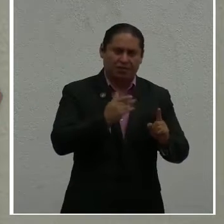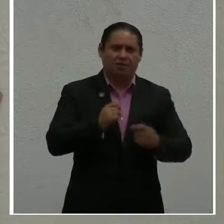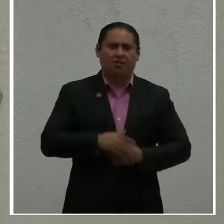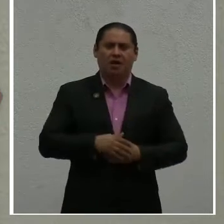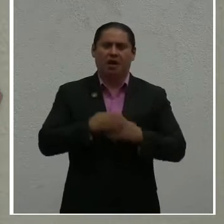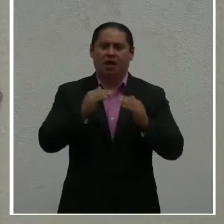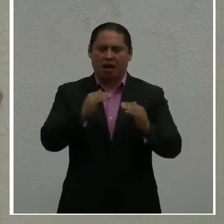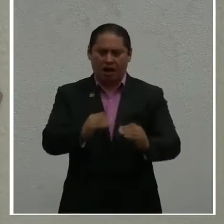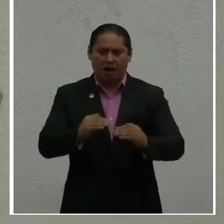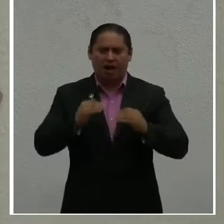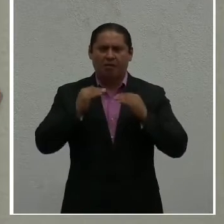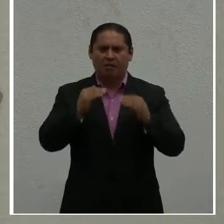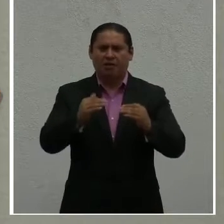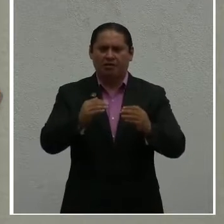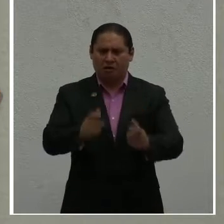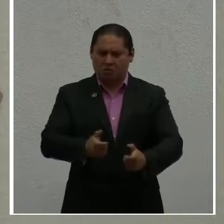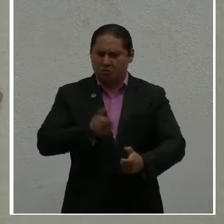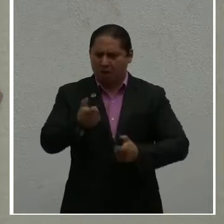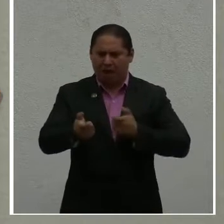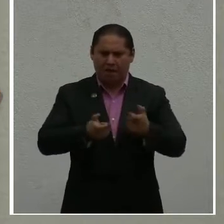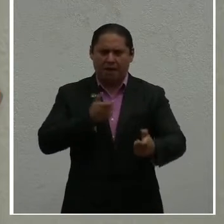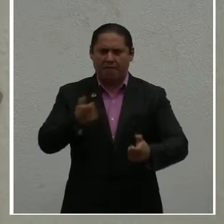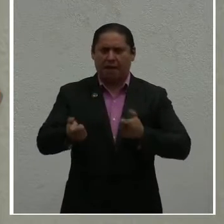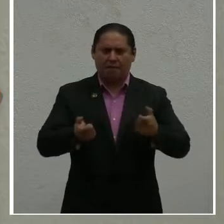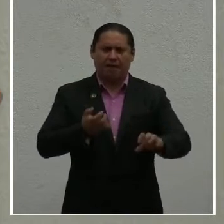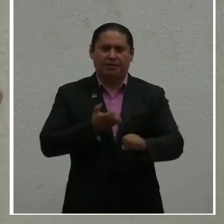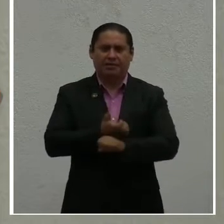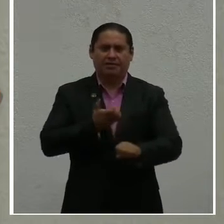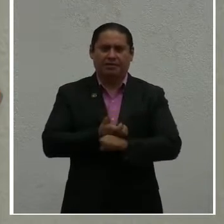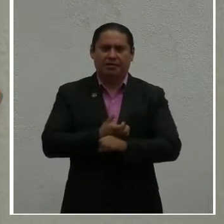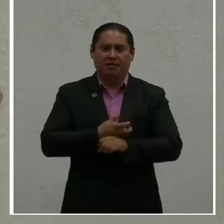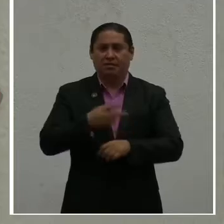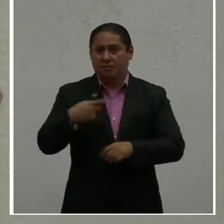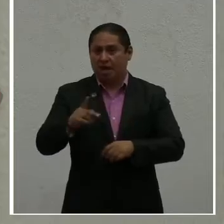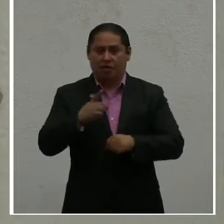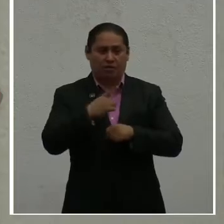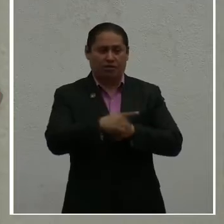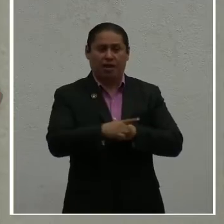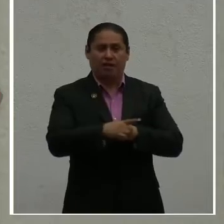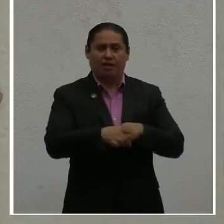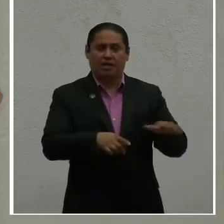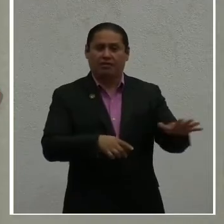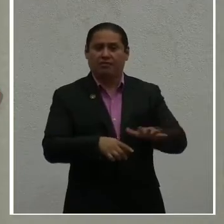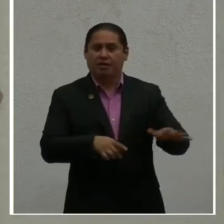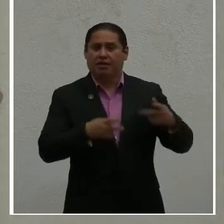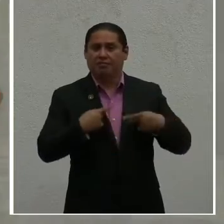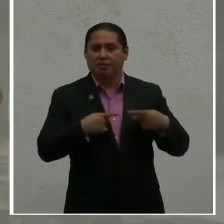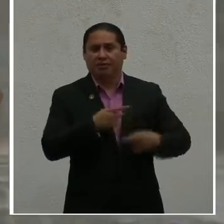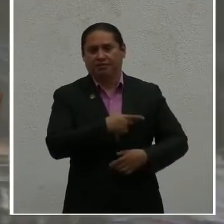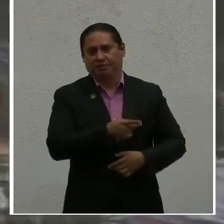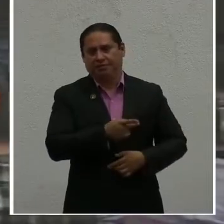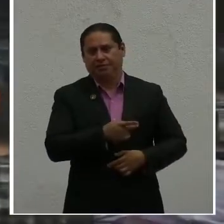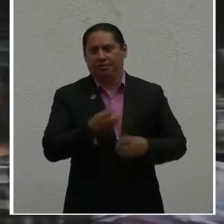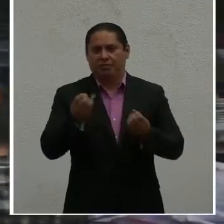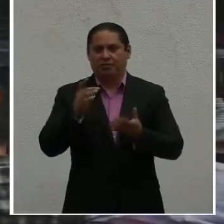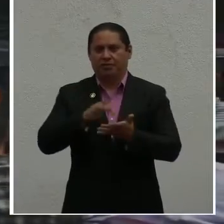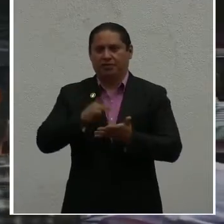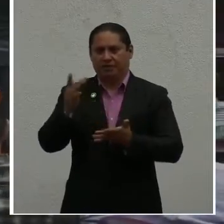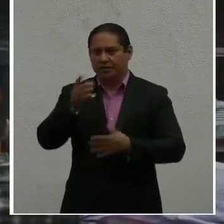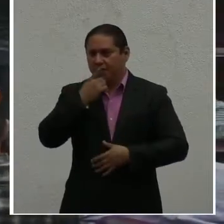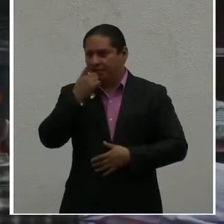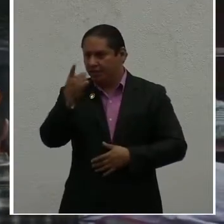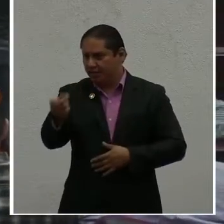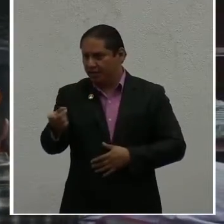aumentar los ingresos propios del Estado, sin lacerar a los chiapanecos. ¿Es cuánto, diputada? Y les voy a decir los